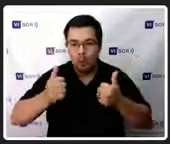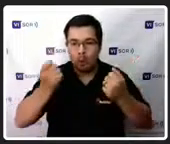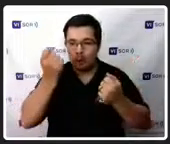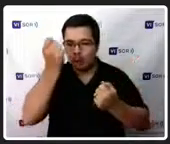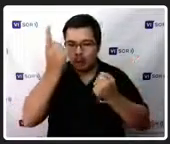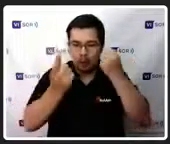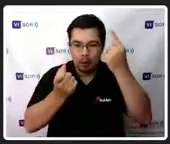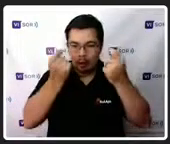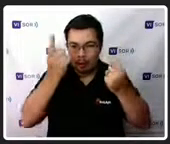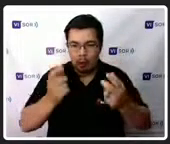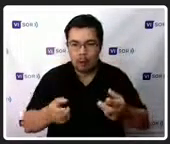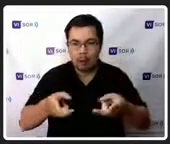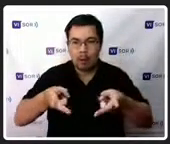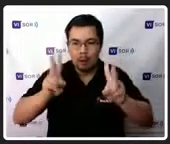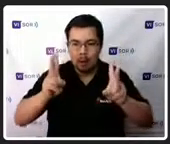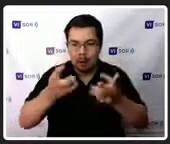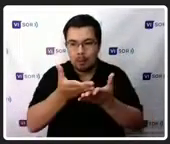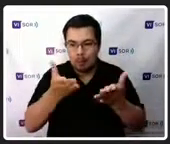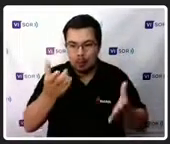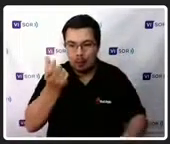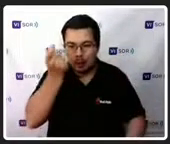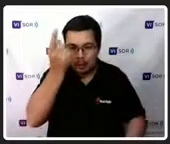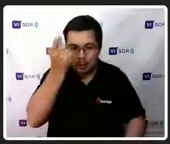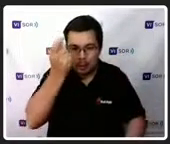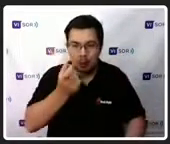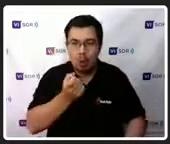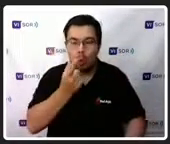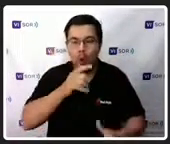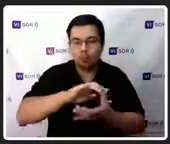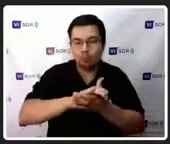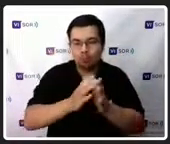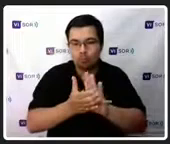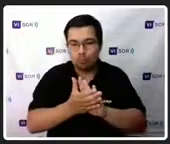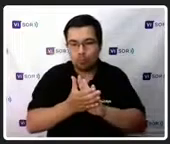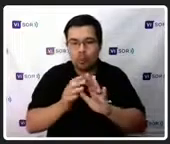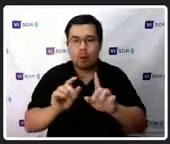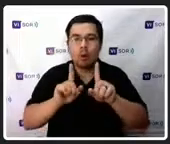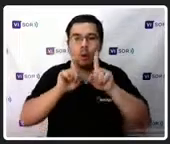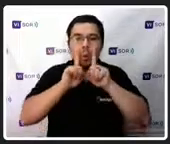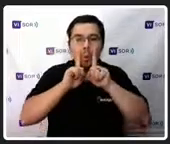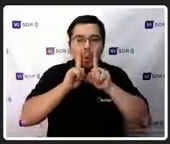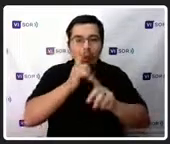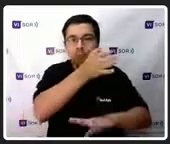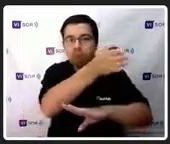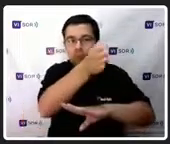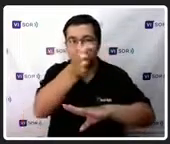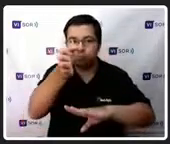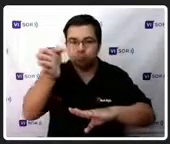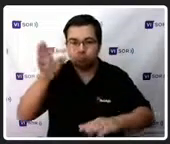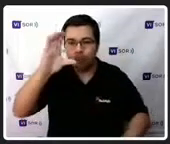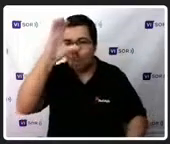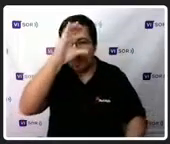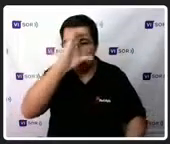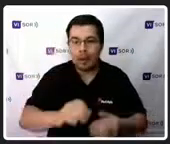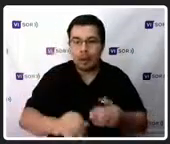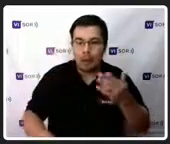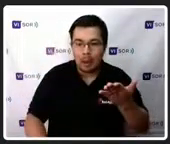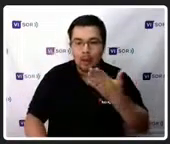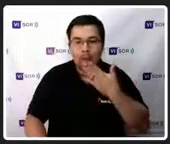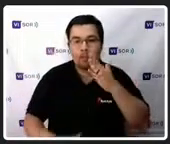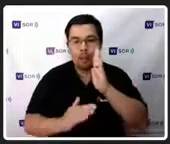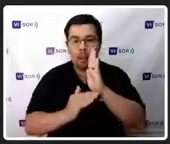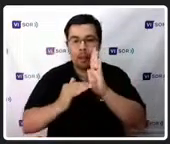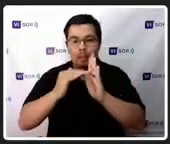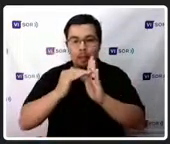sea operación turística o ya sea hotelero. Y acá también destaco, ¿no es cierto?, los niveles de portugués. Ya